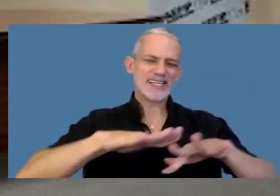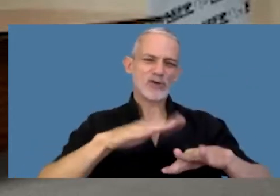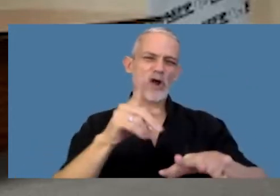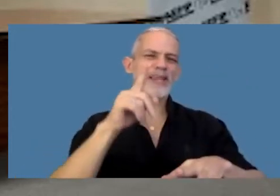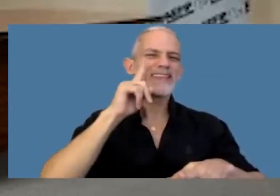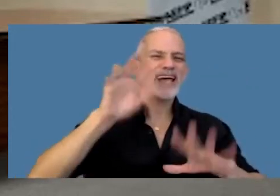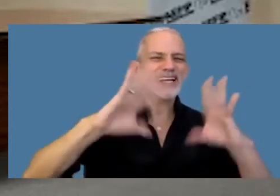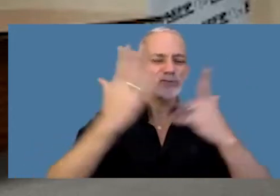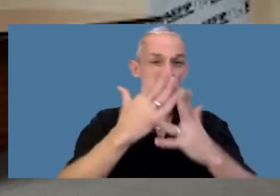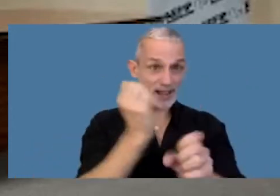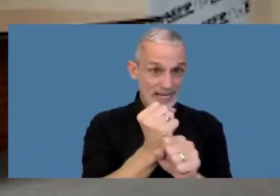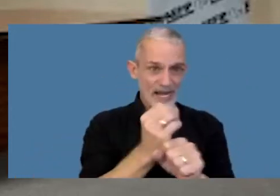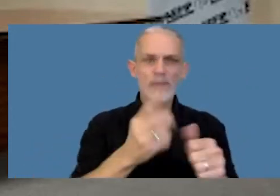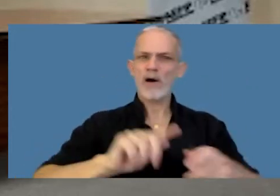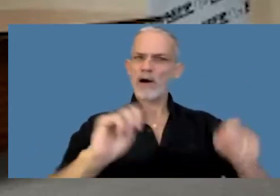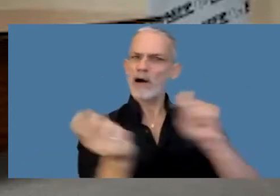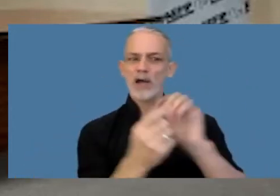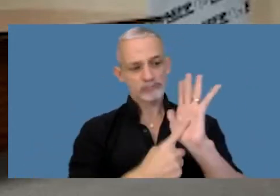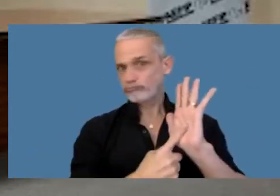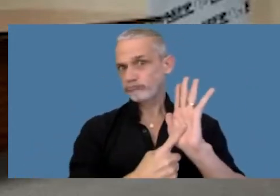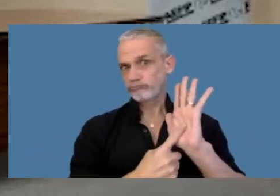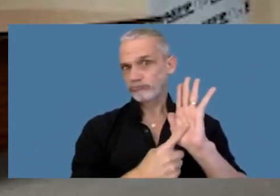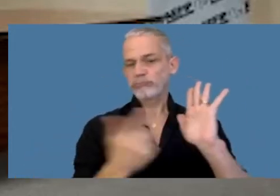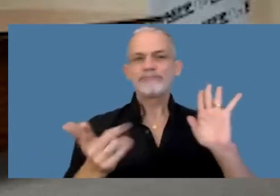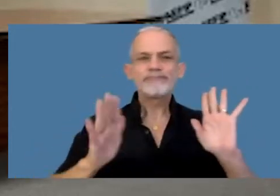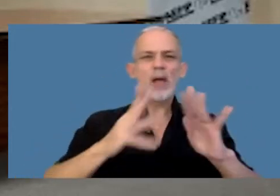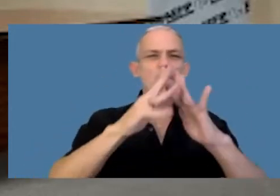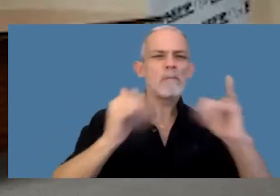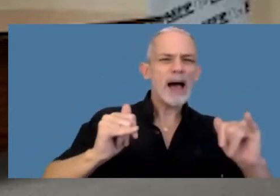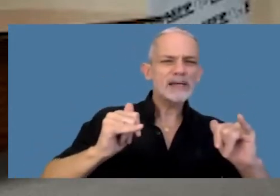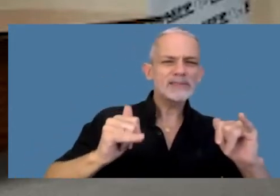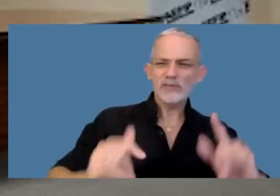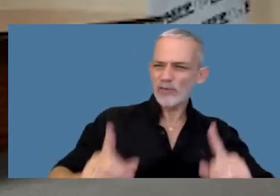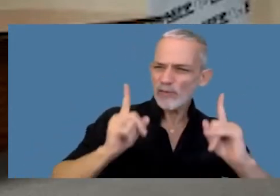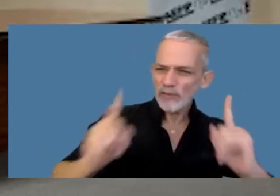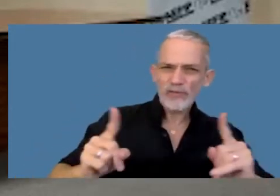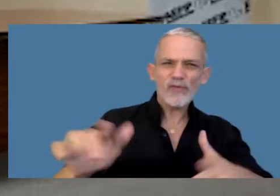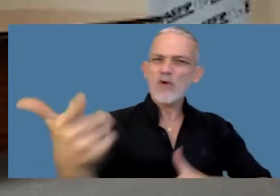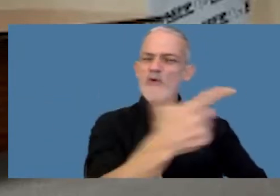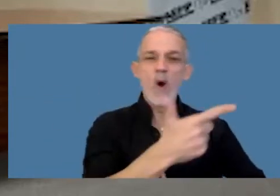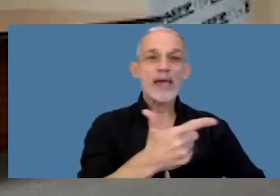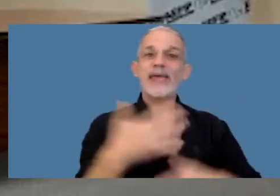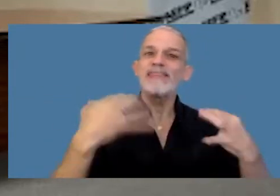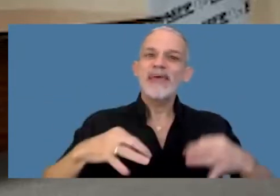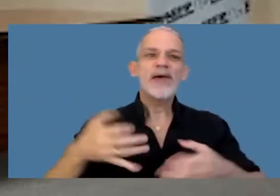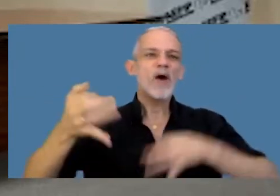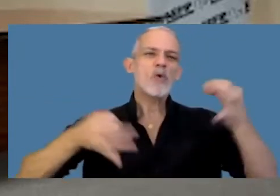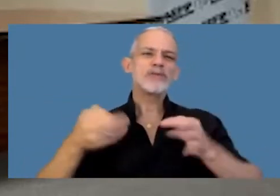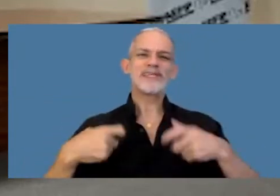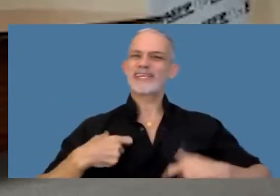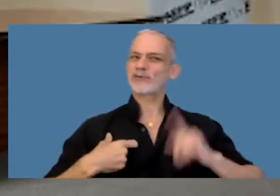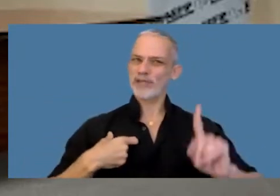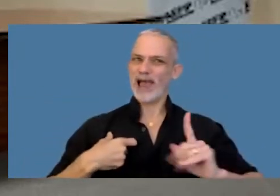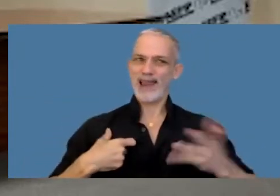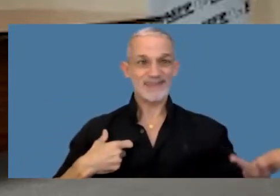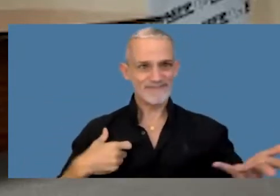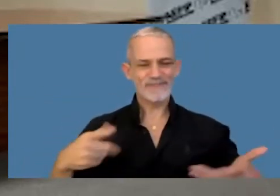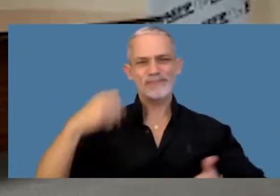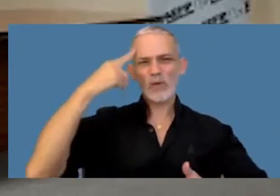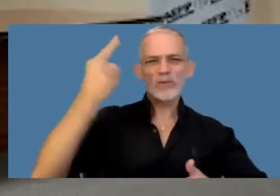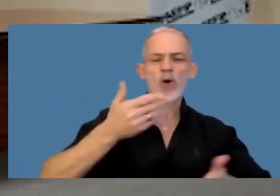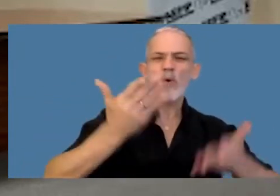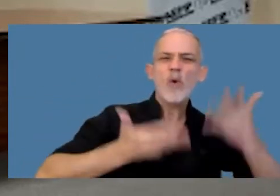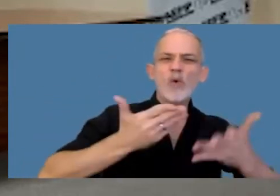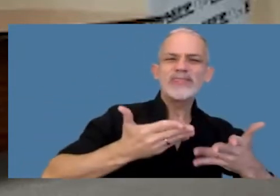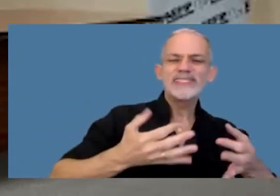como principio básico que no hay paz duradera entre los pueblos sin justicia social. El concepto de justicia social